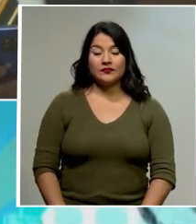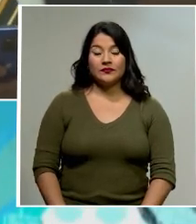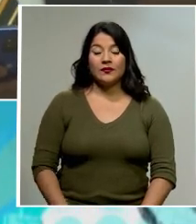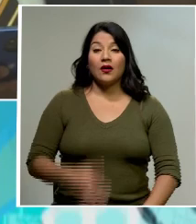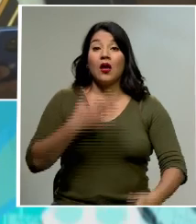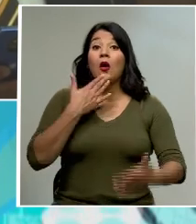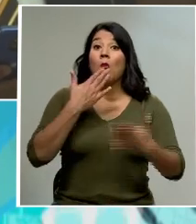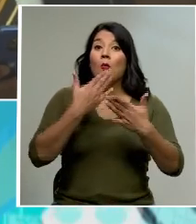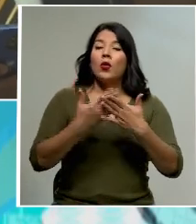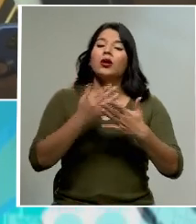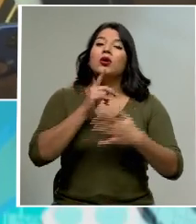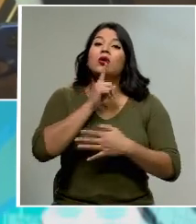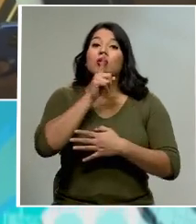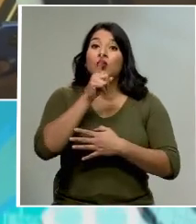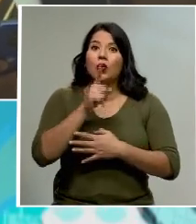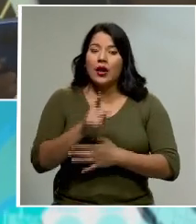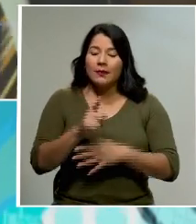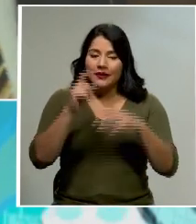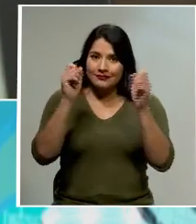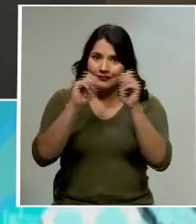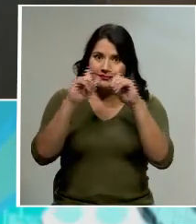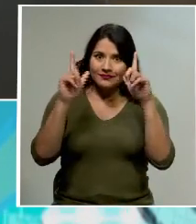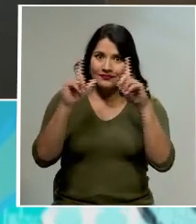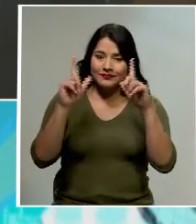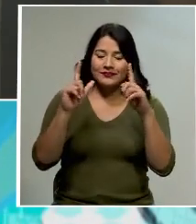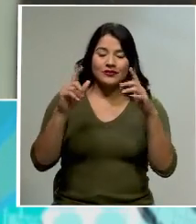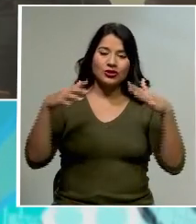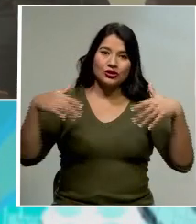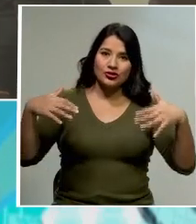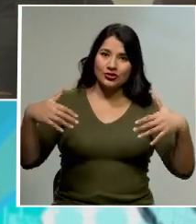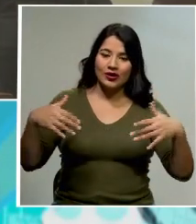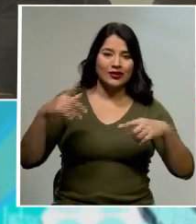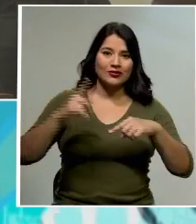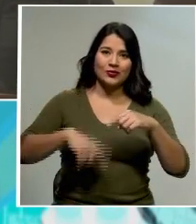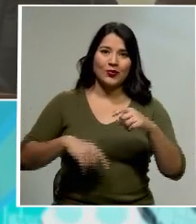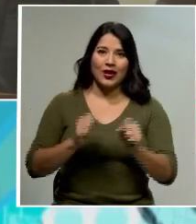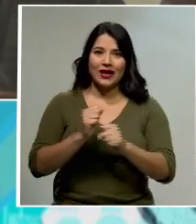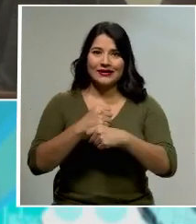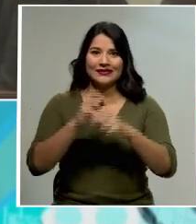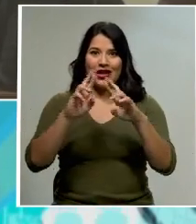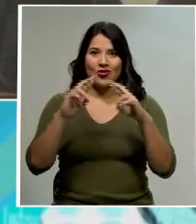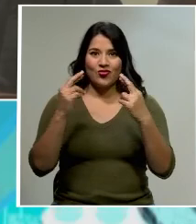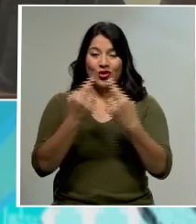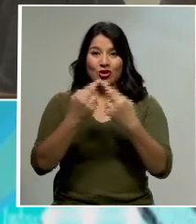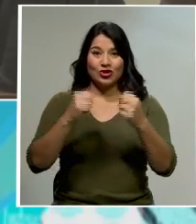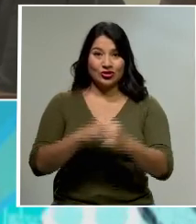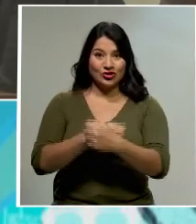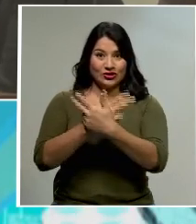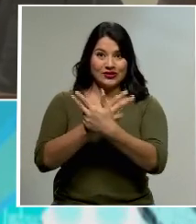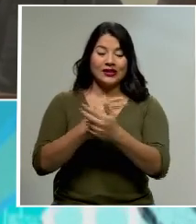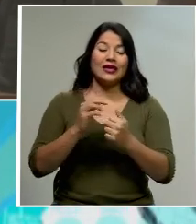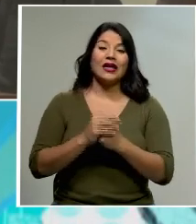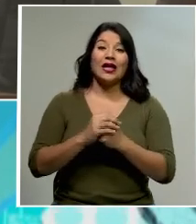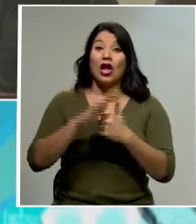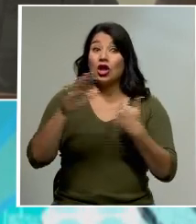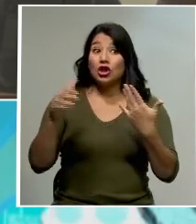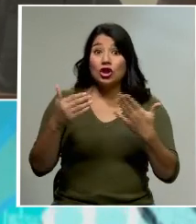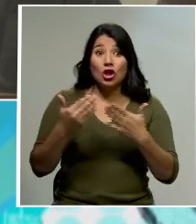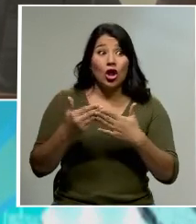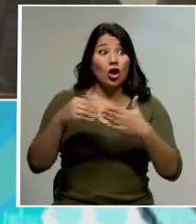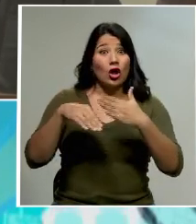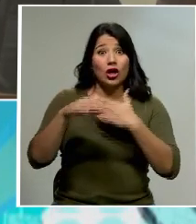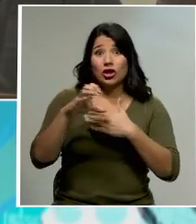Bueno, realmente increíble que todavía no se pueda dar estas sesiones, todos en el país,